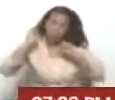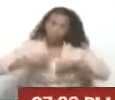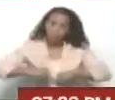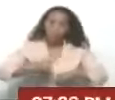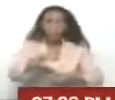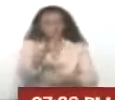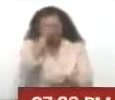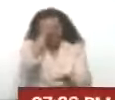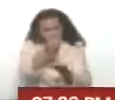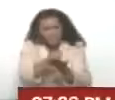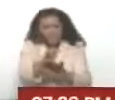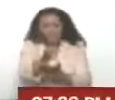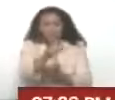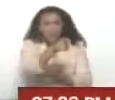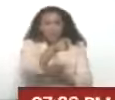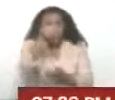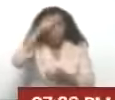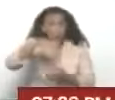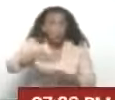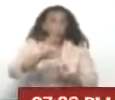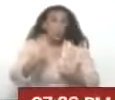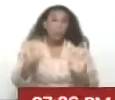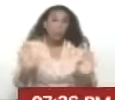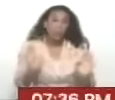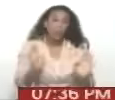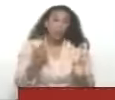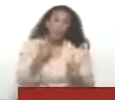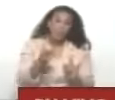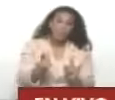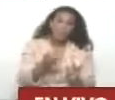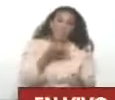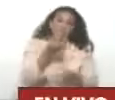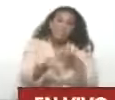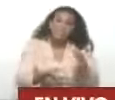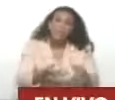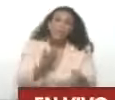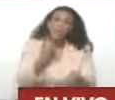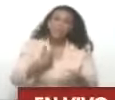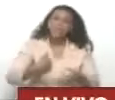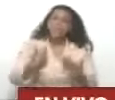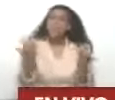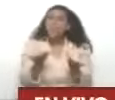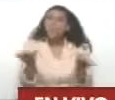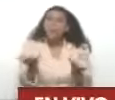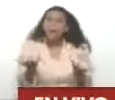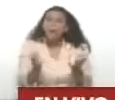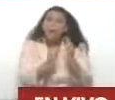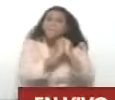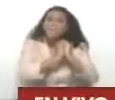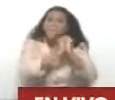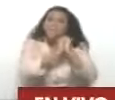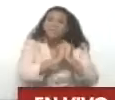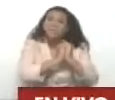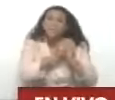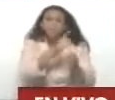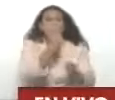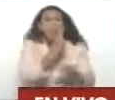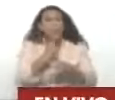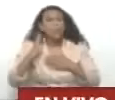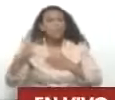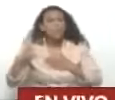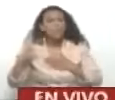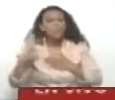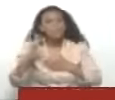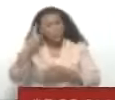después. Este después puede ser en este momento. Si nos puede decir, ¿cuál fue ese compromiso y ese